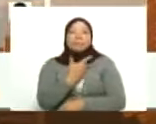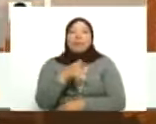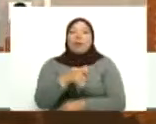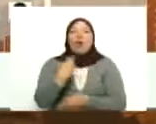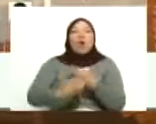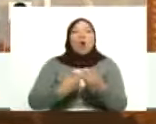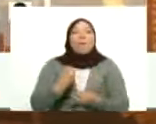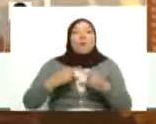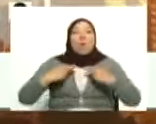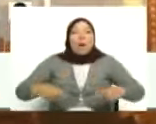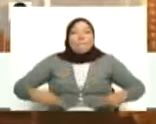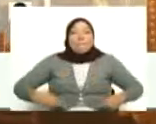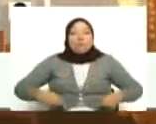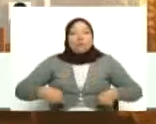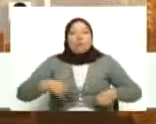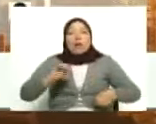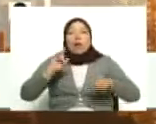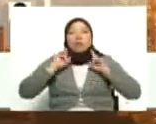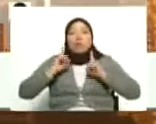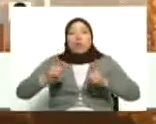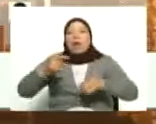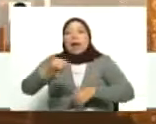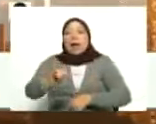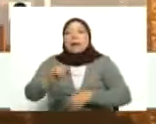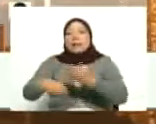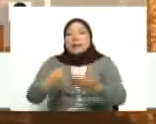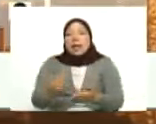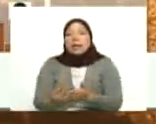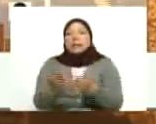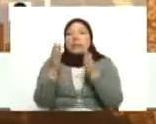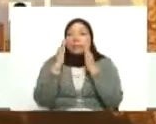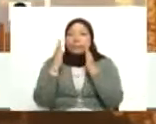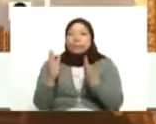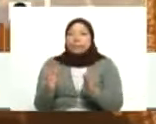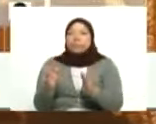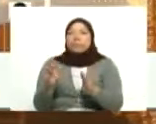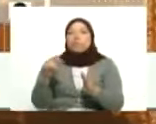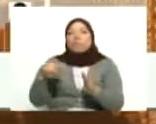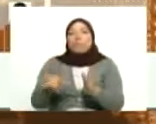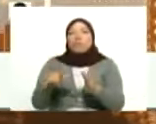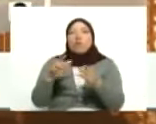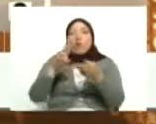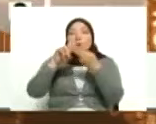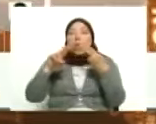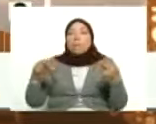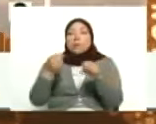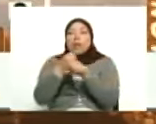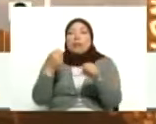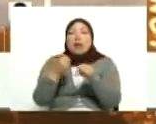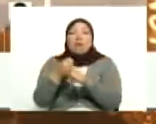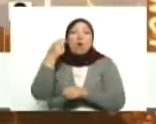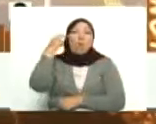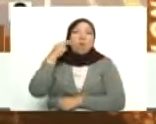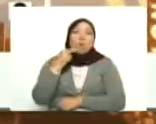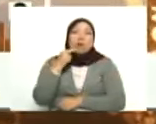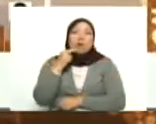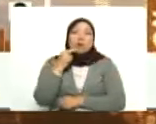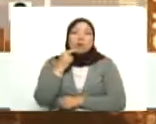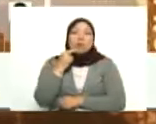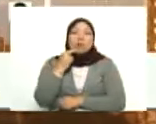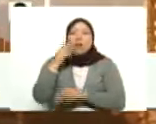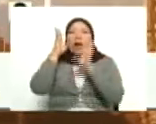corredor humanitario que se está construyendo en esa zona. Así que es parte del compromiso del gobierno bolivariano, repetimos,